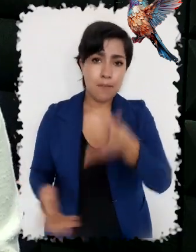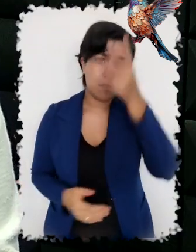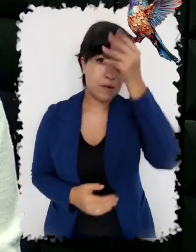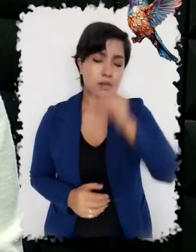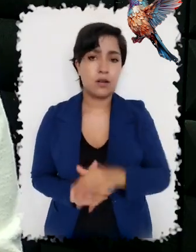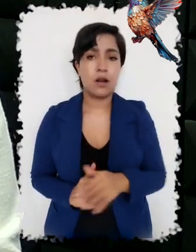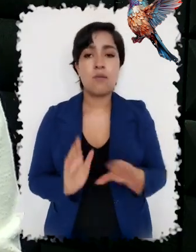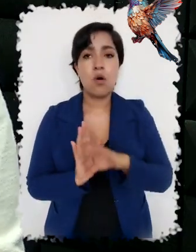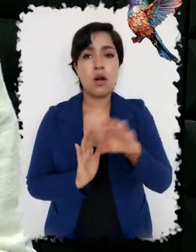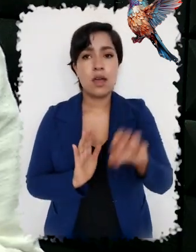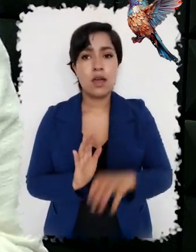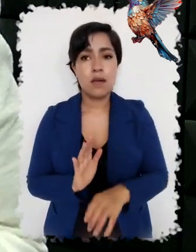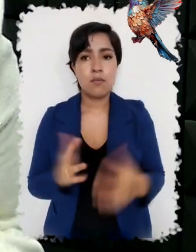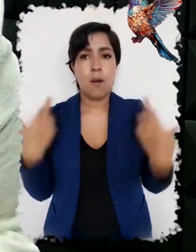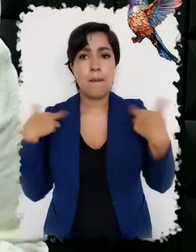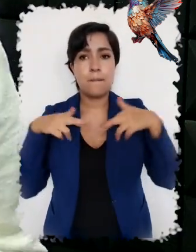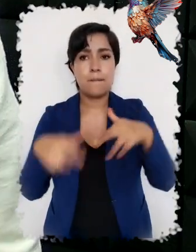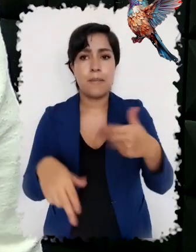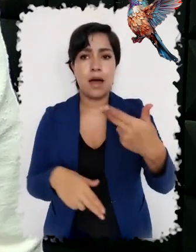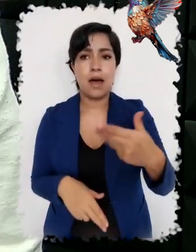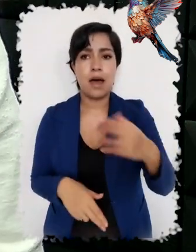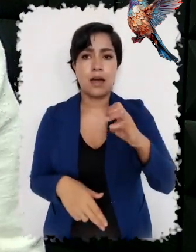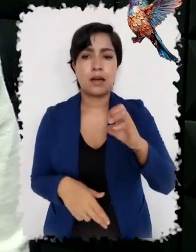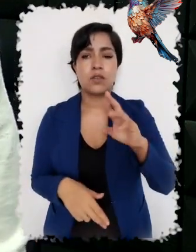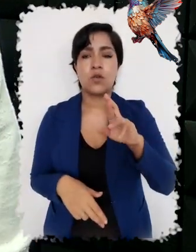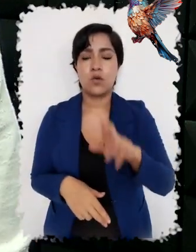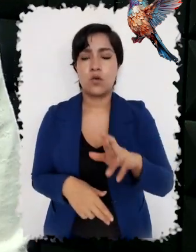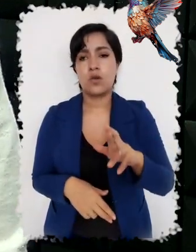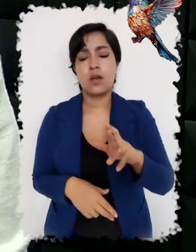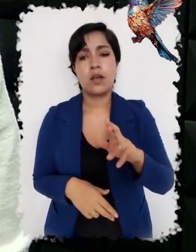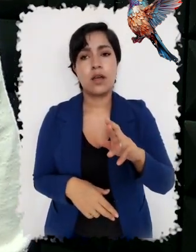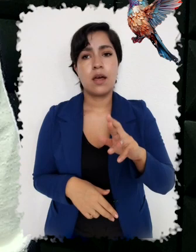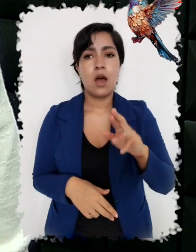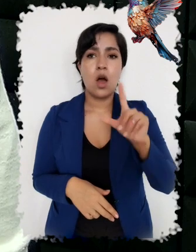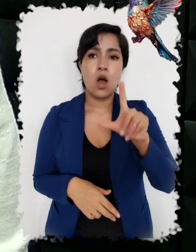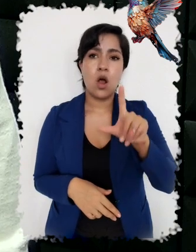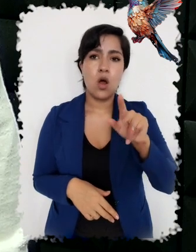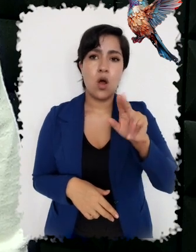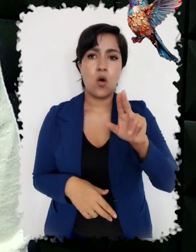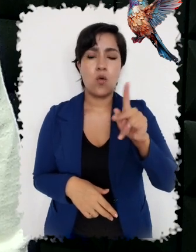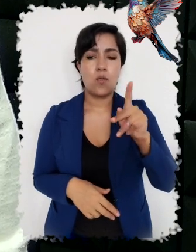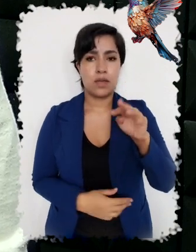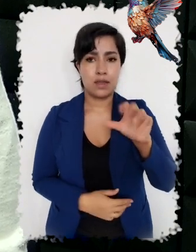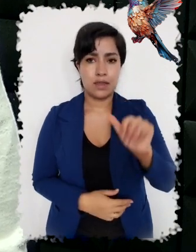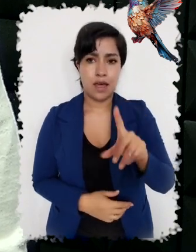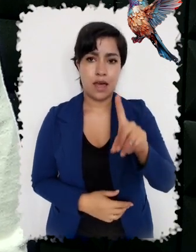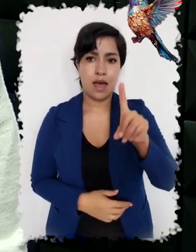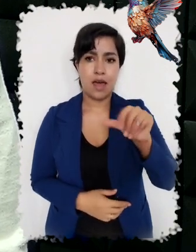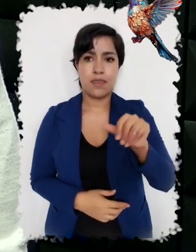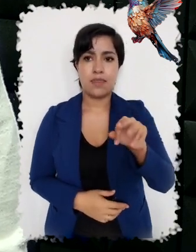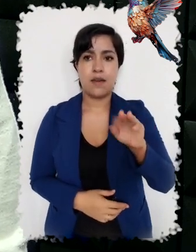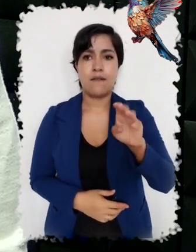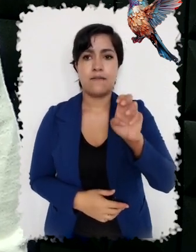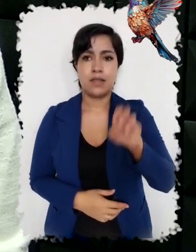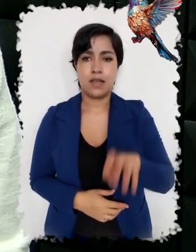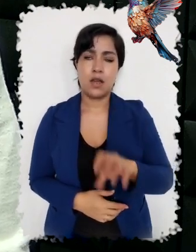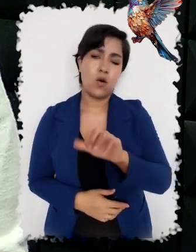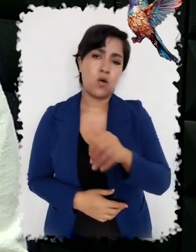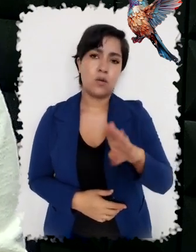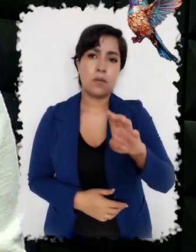maestro el maestro Héctor y maestra Lupita Dafne eh Y la